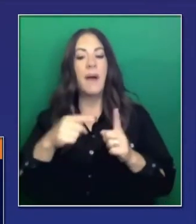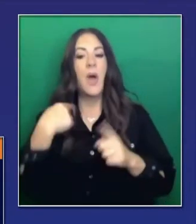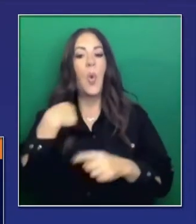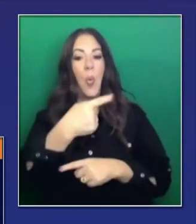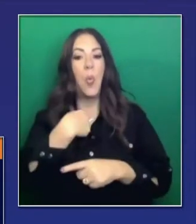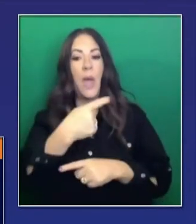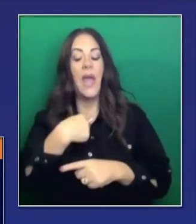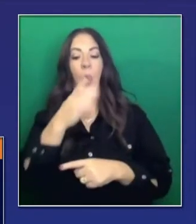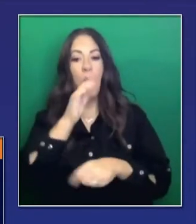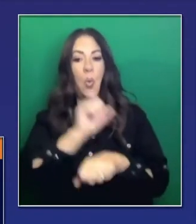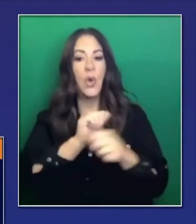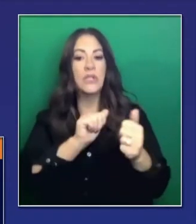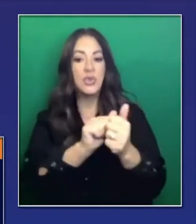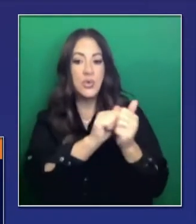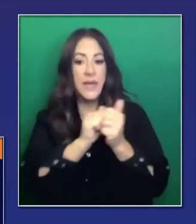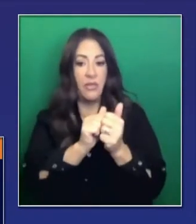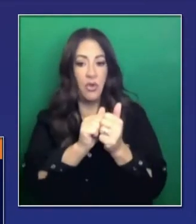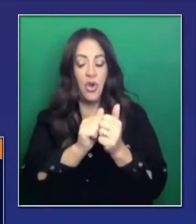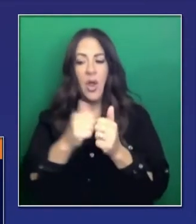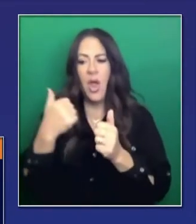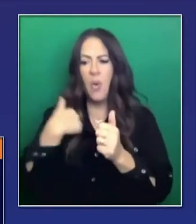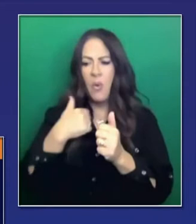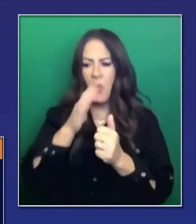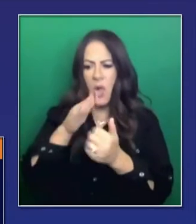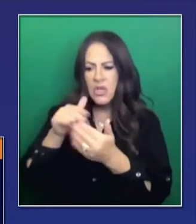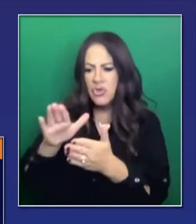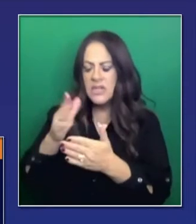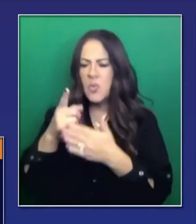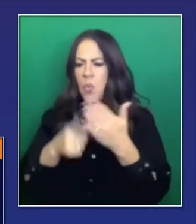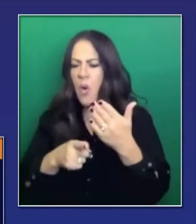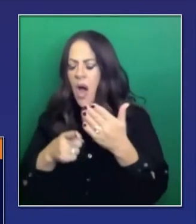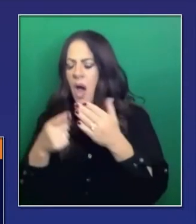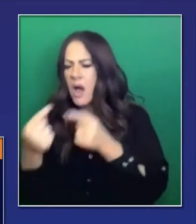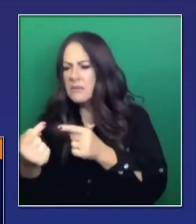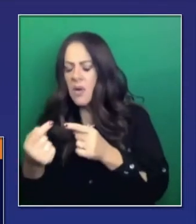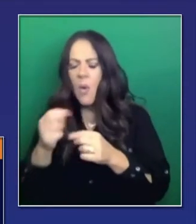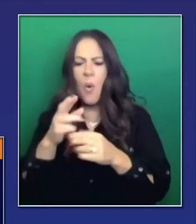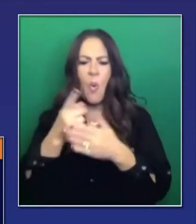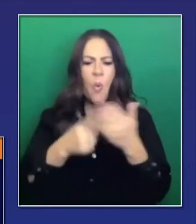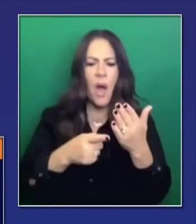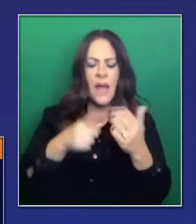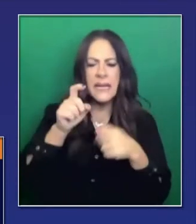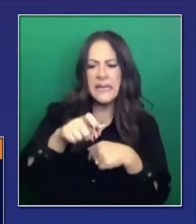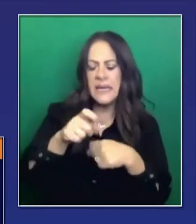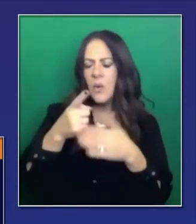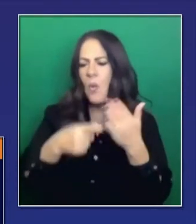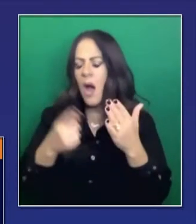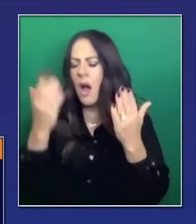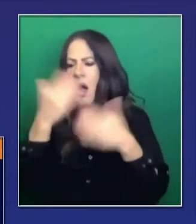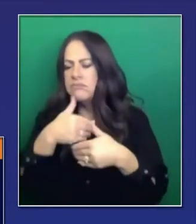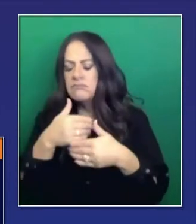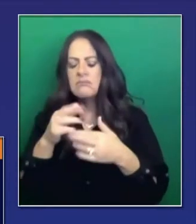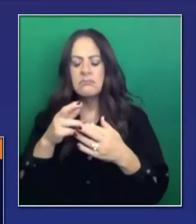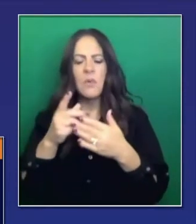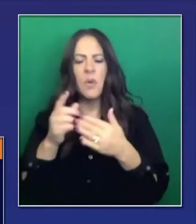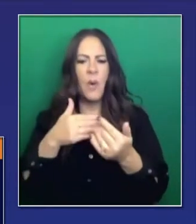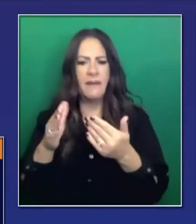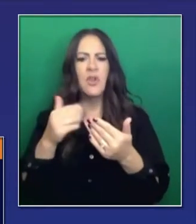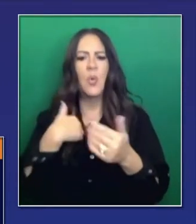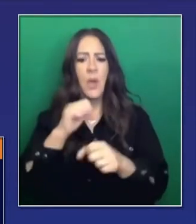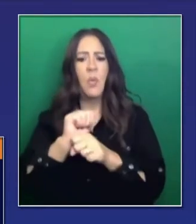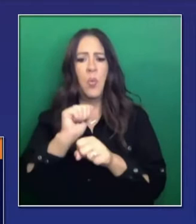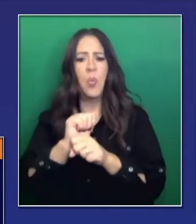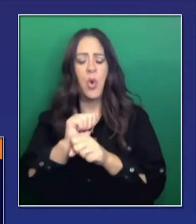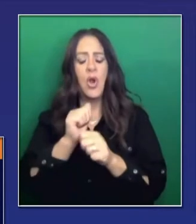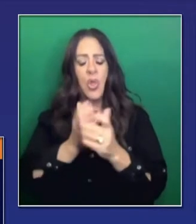seguiremos llenando los huecos, las faltas, para corregirlas y seguiremos